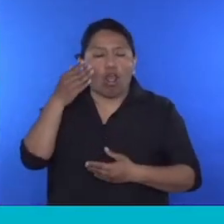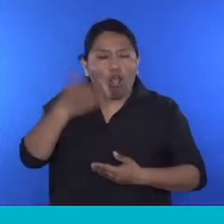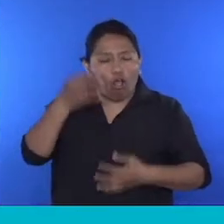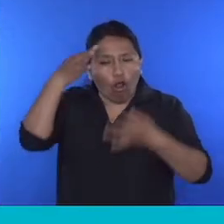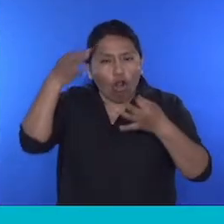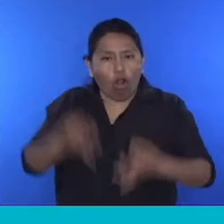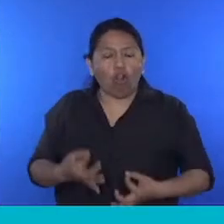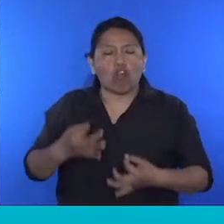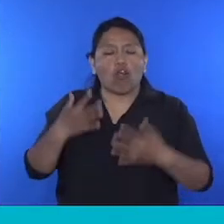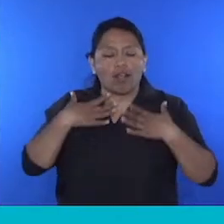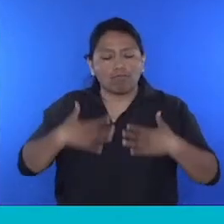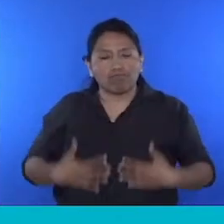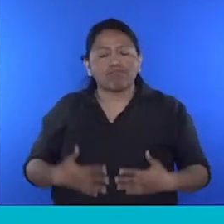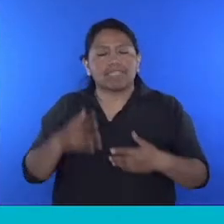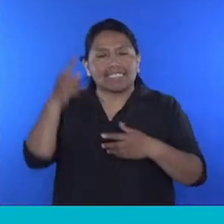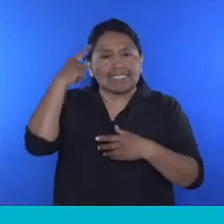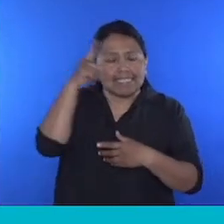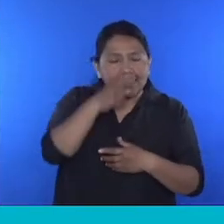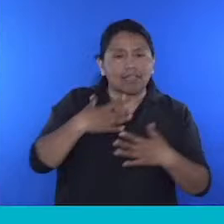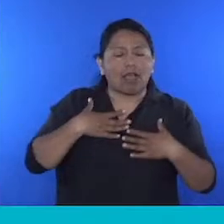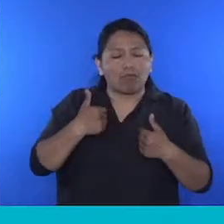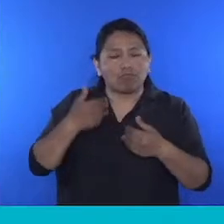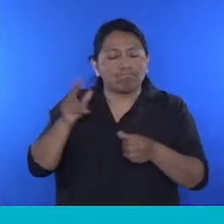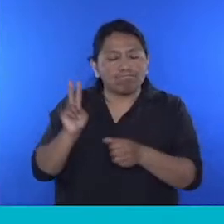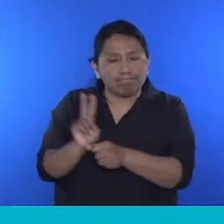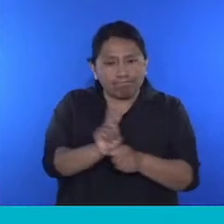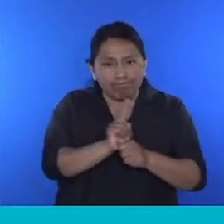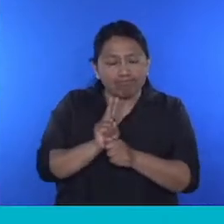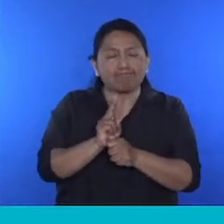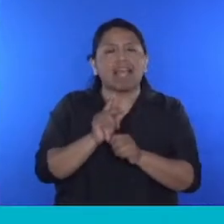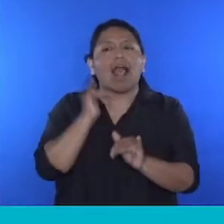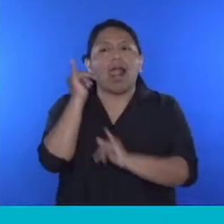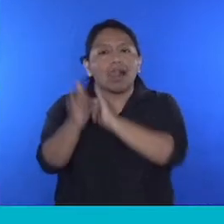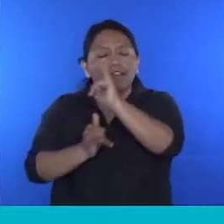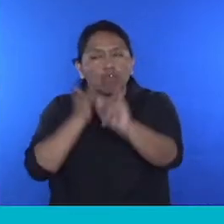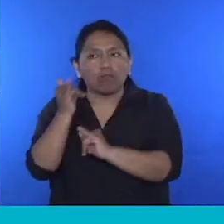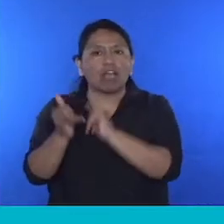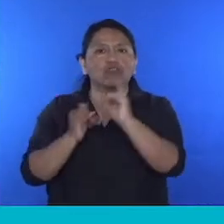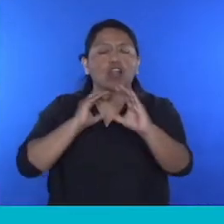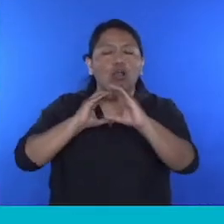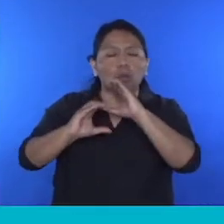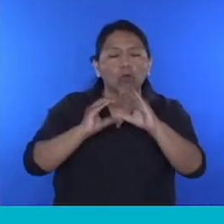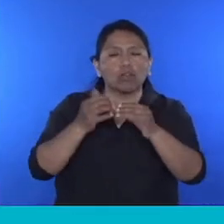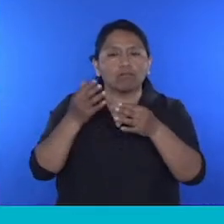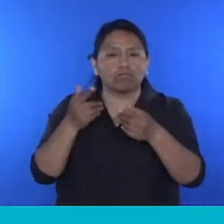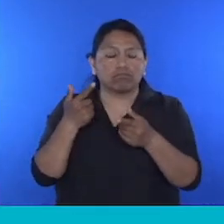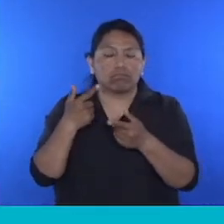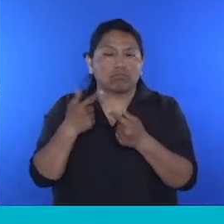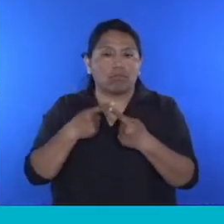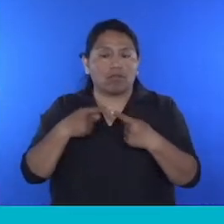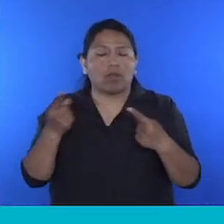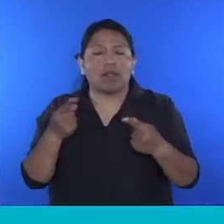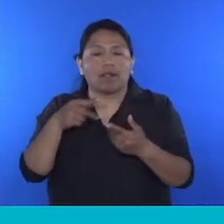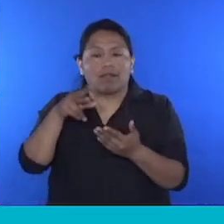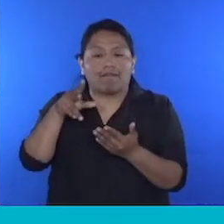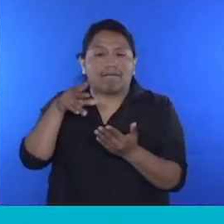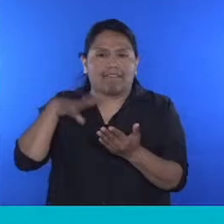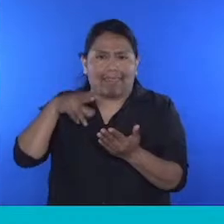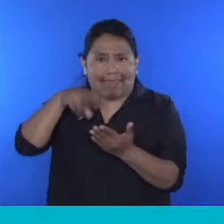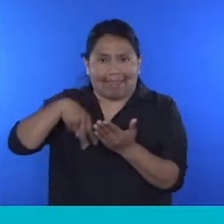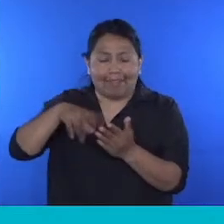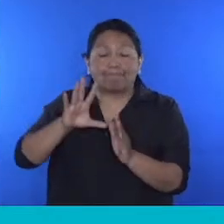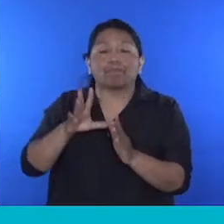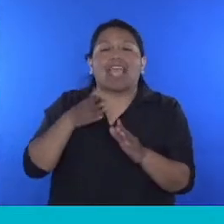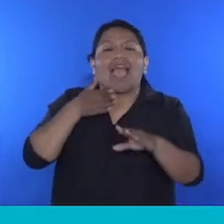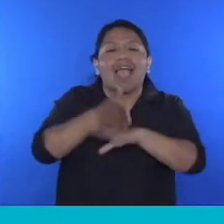integridad física, psíquica y moral, a la información y a la comunicación, no estoy siendo exhaustivo en la lectura,